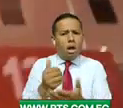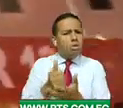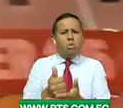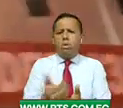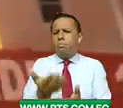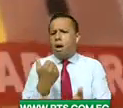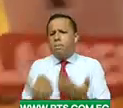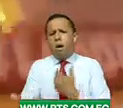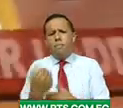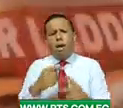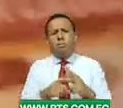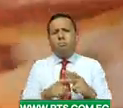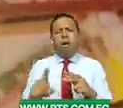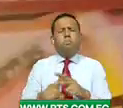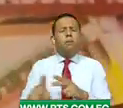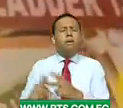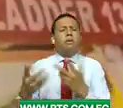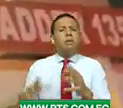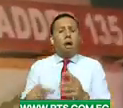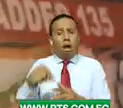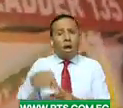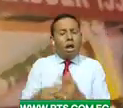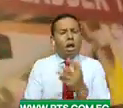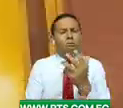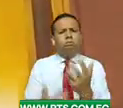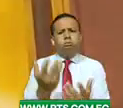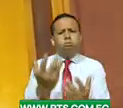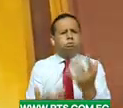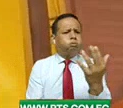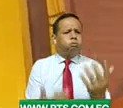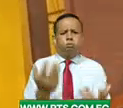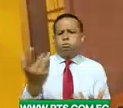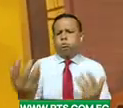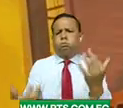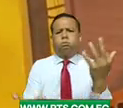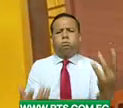lograron escapar. Las llamas se extendieron a otras viviendas,